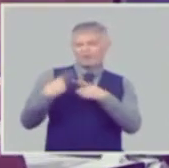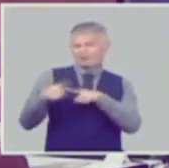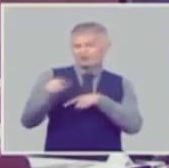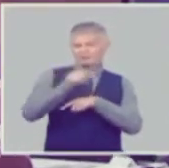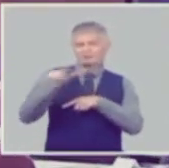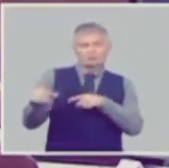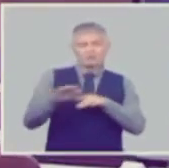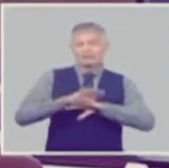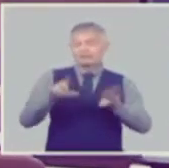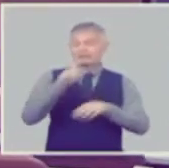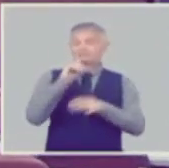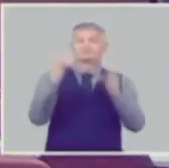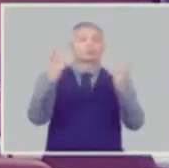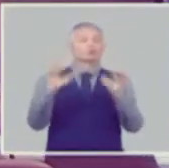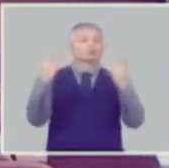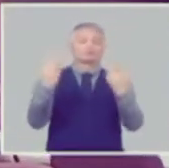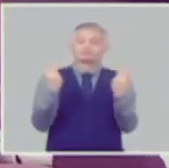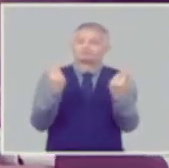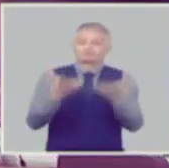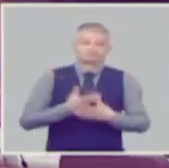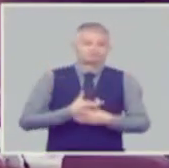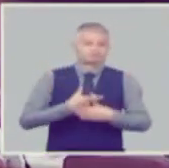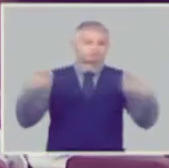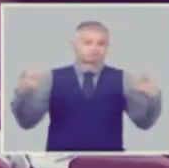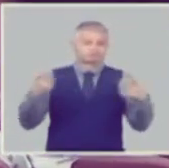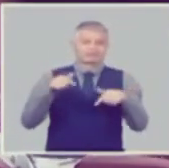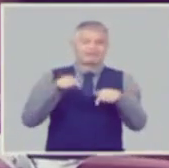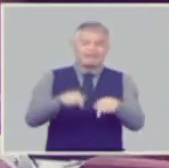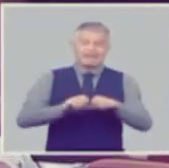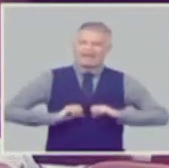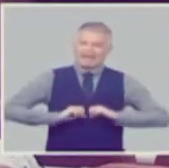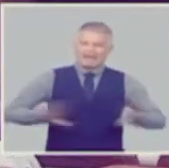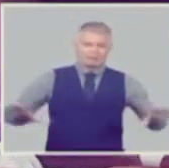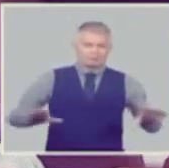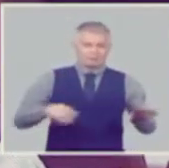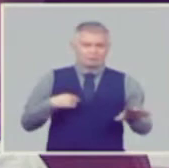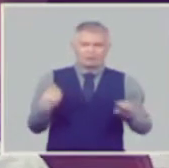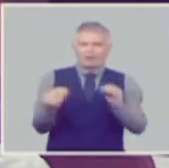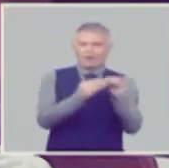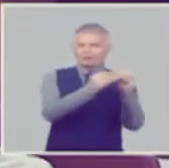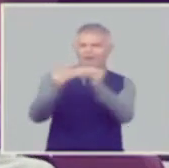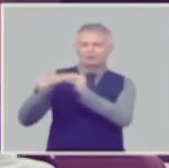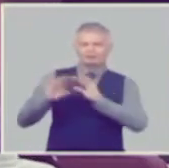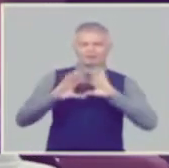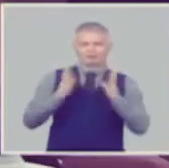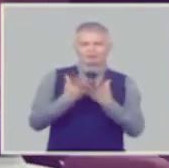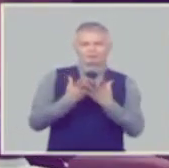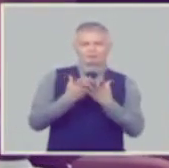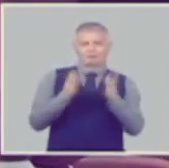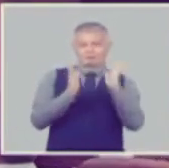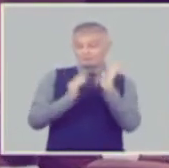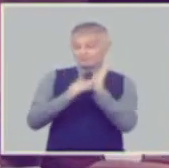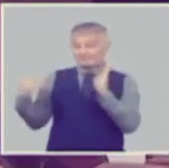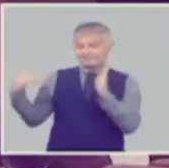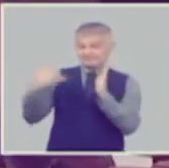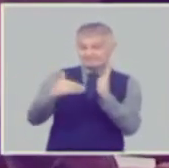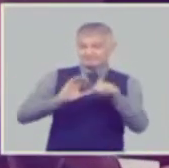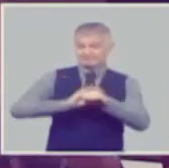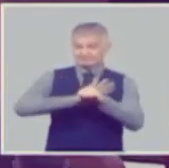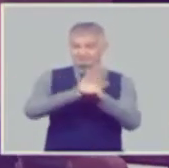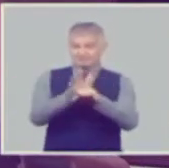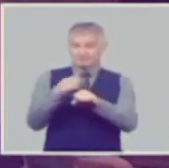difícil contarlos. Pero el ejemplo contagia. En estos meses de pandemia hemos sido testigos de